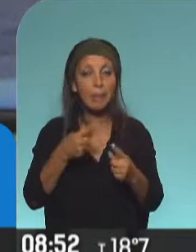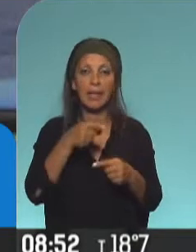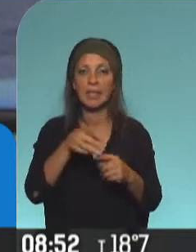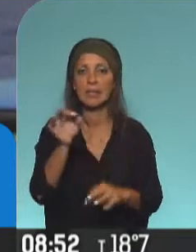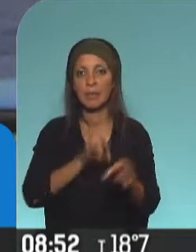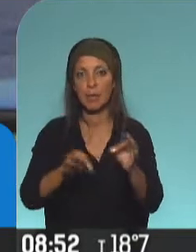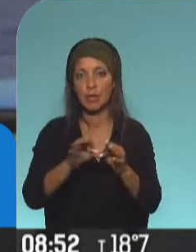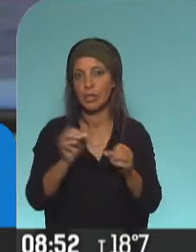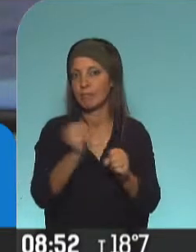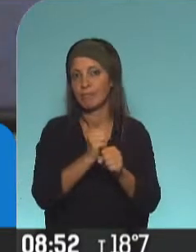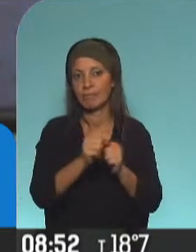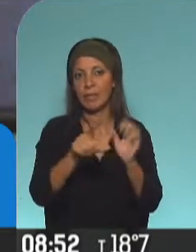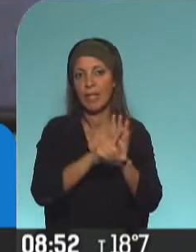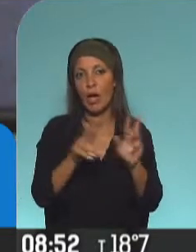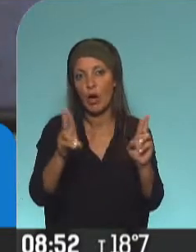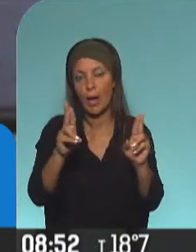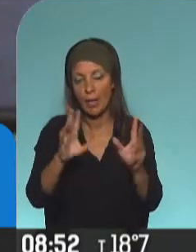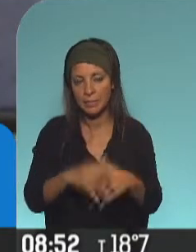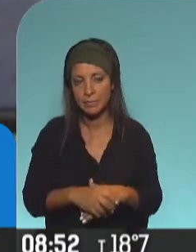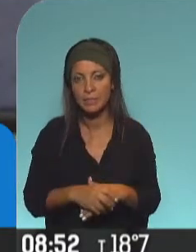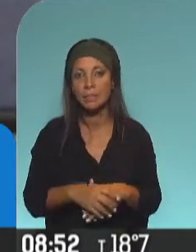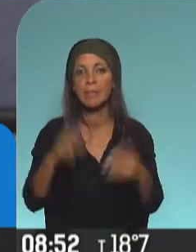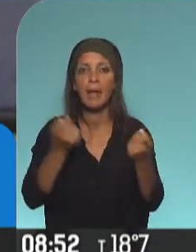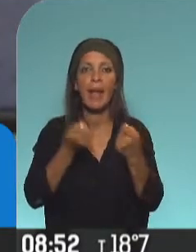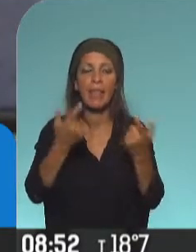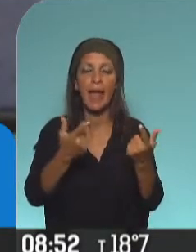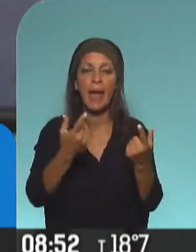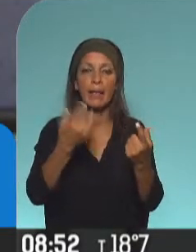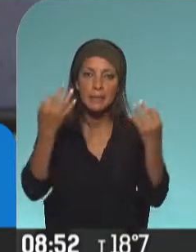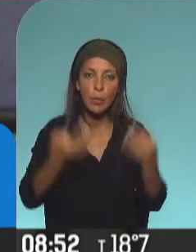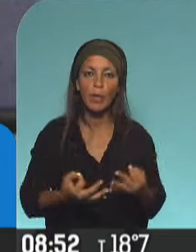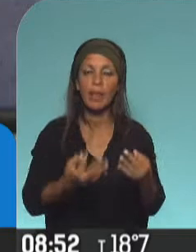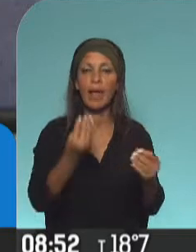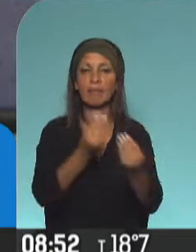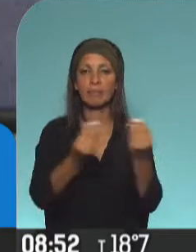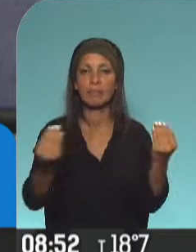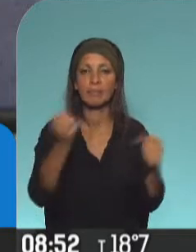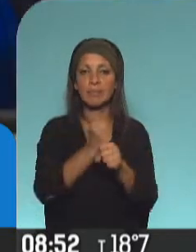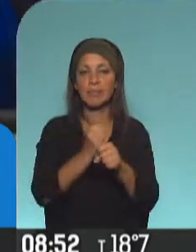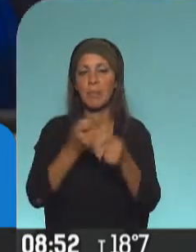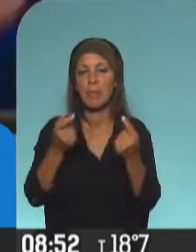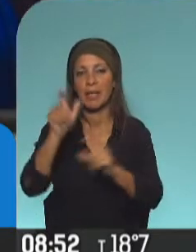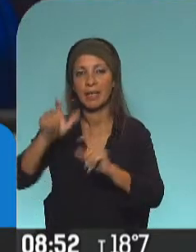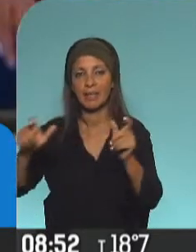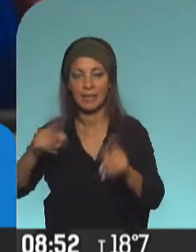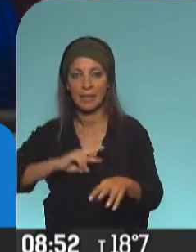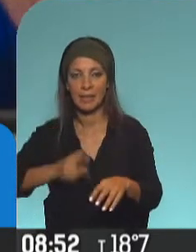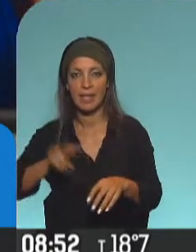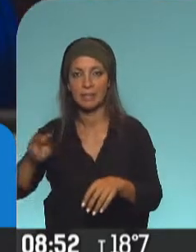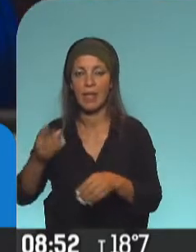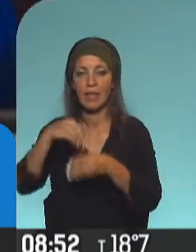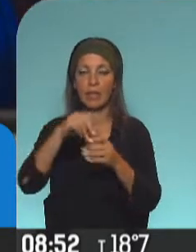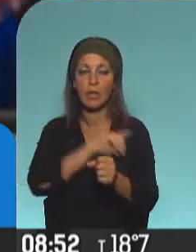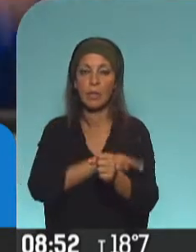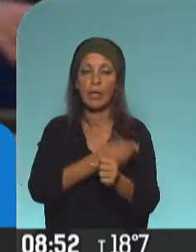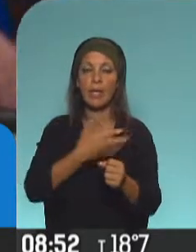se convierta en ley y no solamente se asegure el empleo a la población travesti y trans en el Poder Ejecutivo, sino también